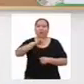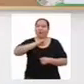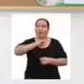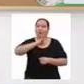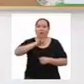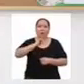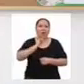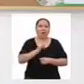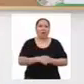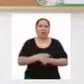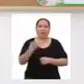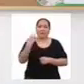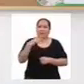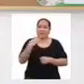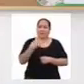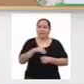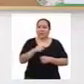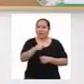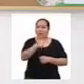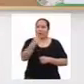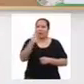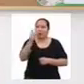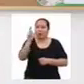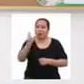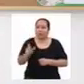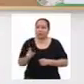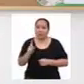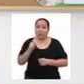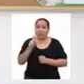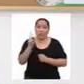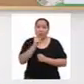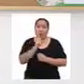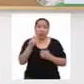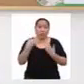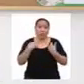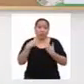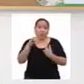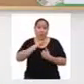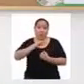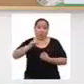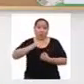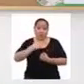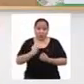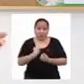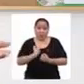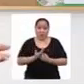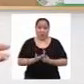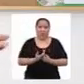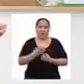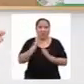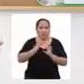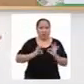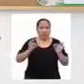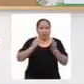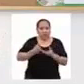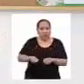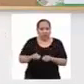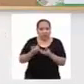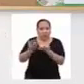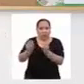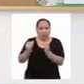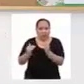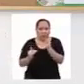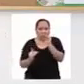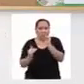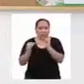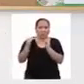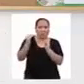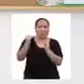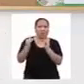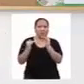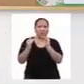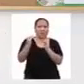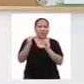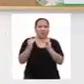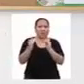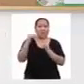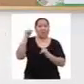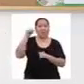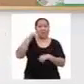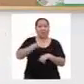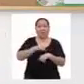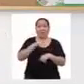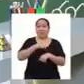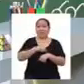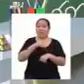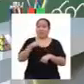también. Siempre hay alguien que tiene menos que uno y es importante dar para equilibrar esa balanza, sobre todo en